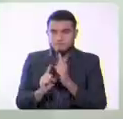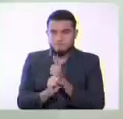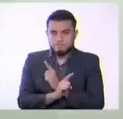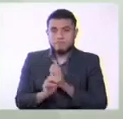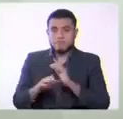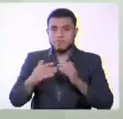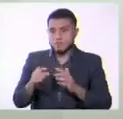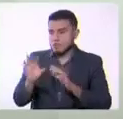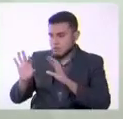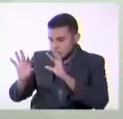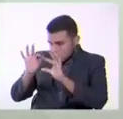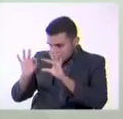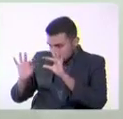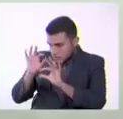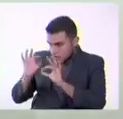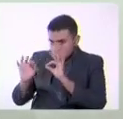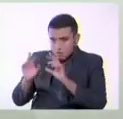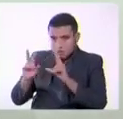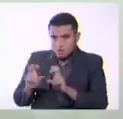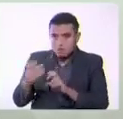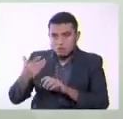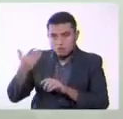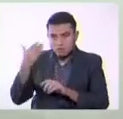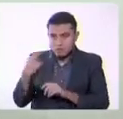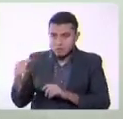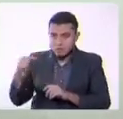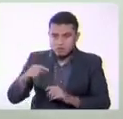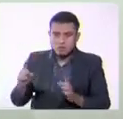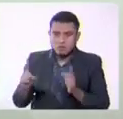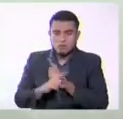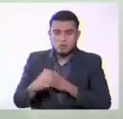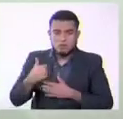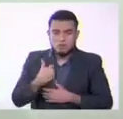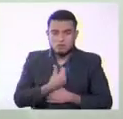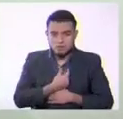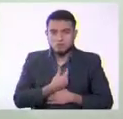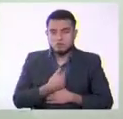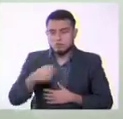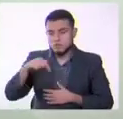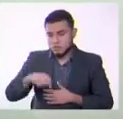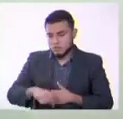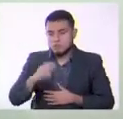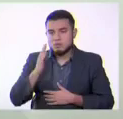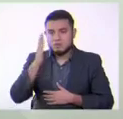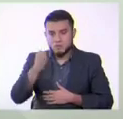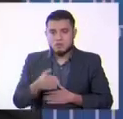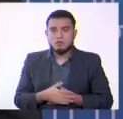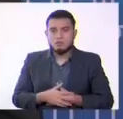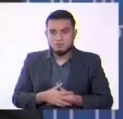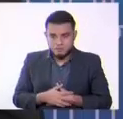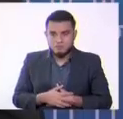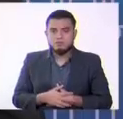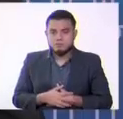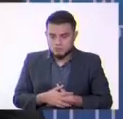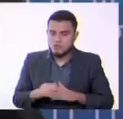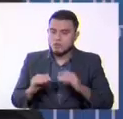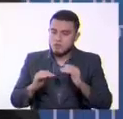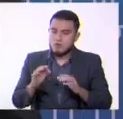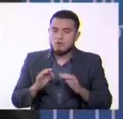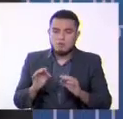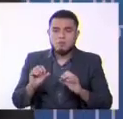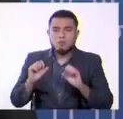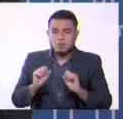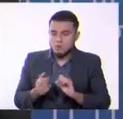retoman elementos del pasado para venir y transformar nuestro presente y nuestro futuro. Sí, también podemos hablar que en